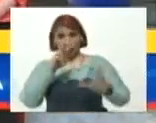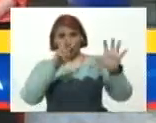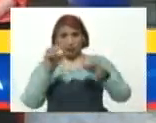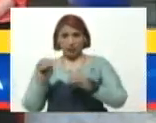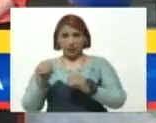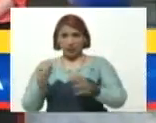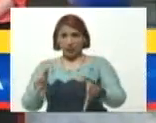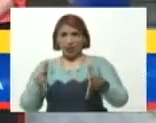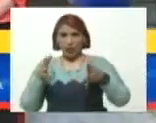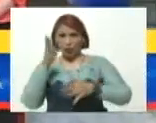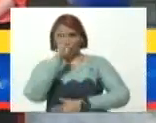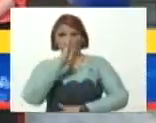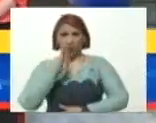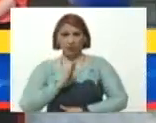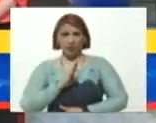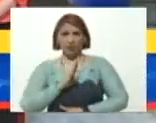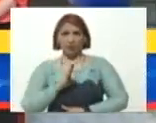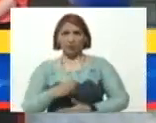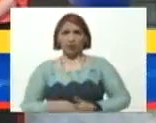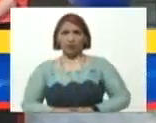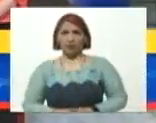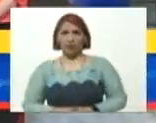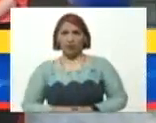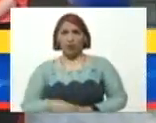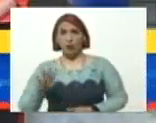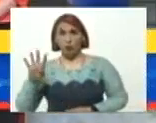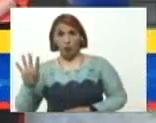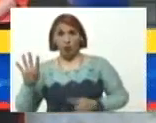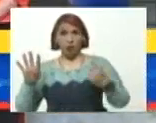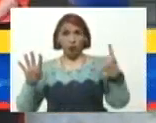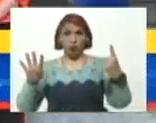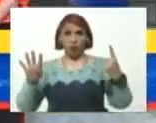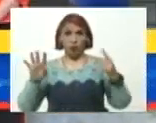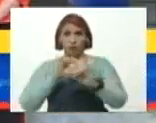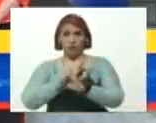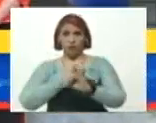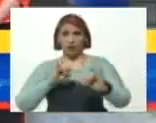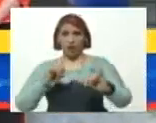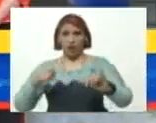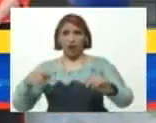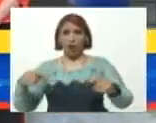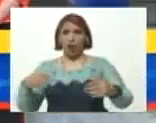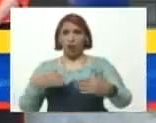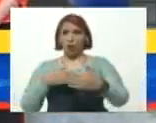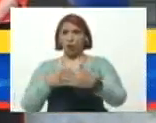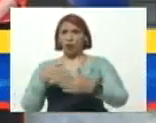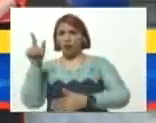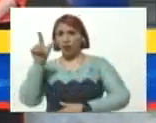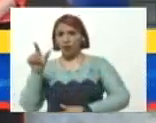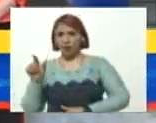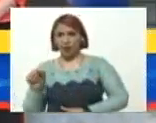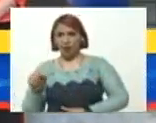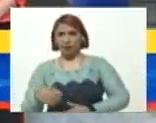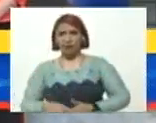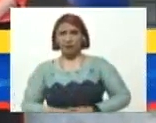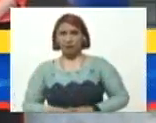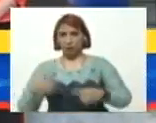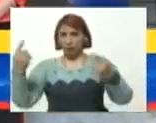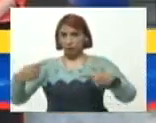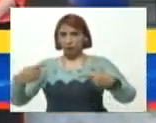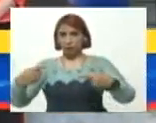México 70, lo ganó Brasil 4-1 en la final contra Italia.